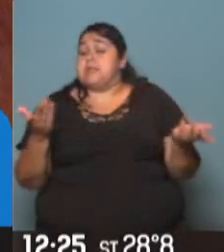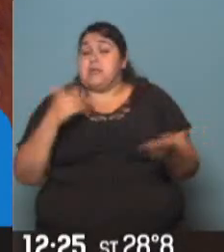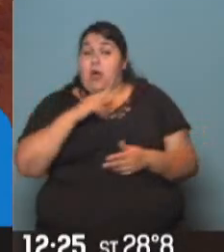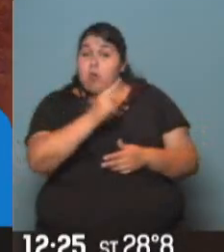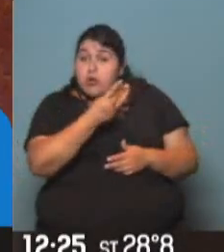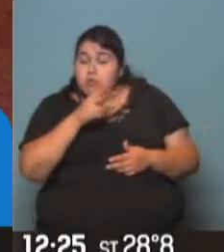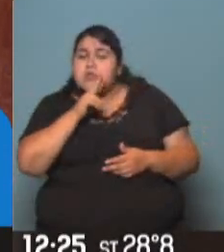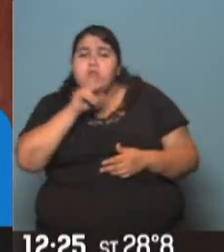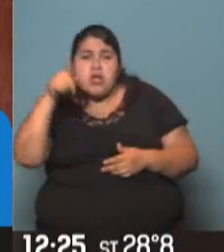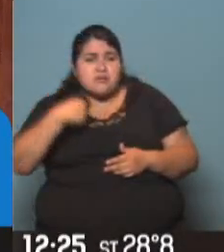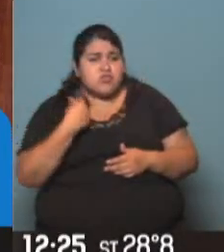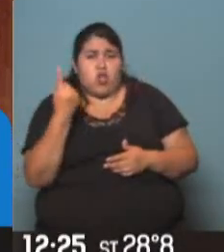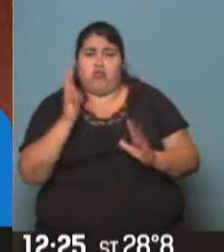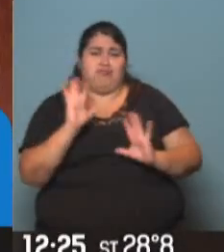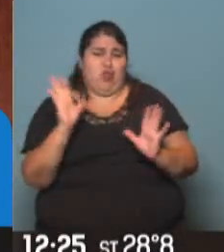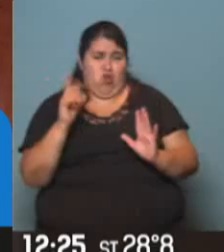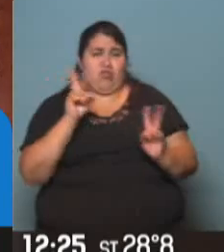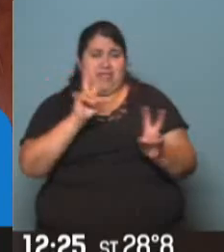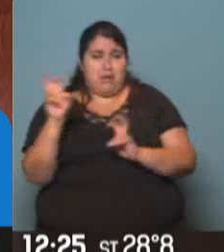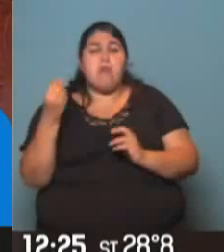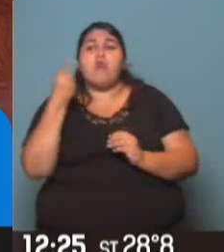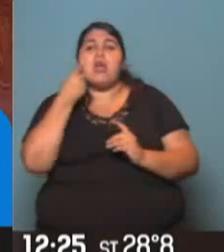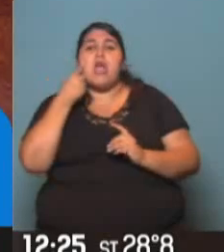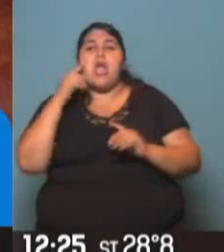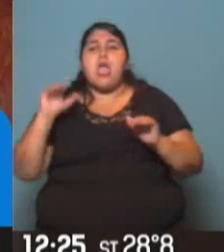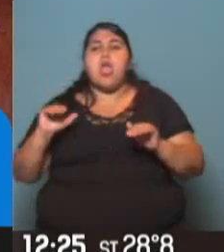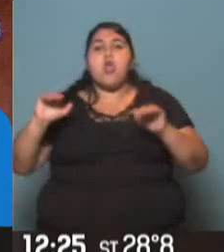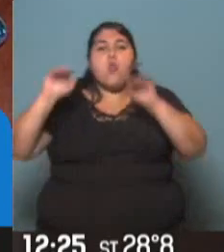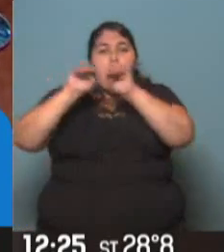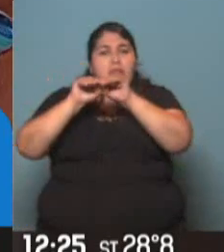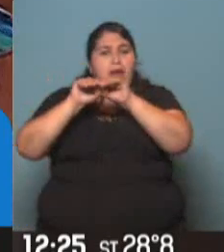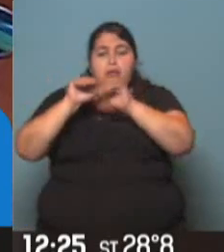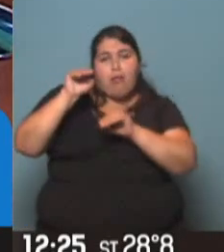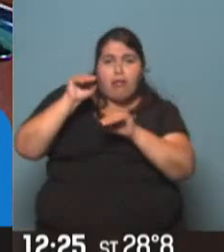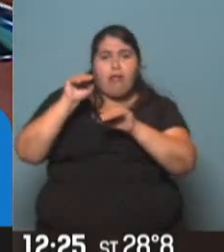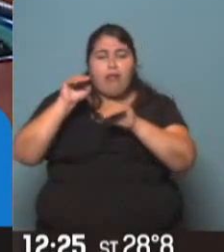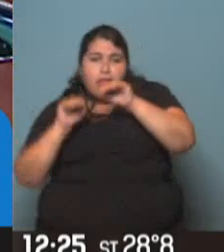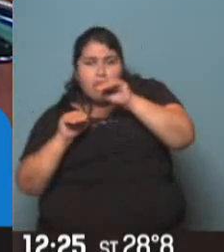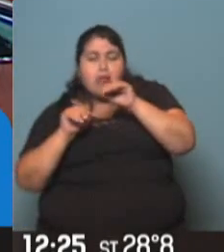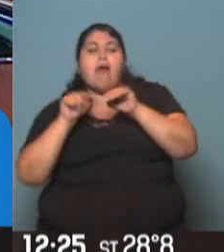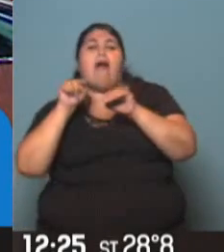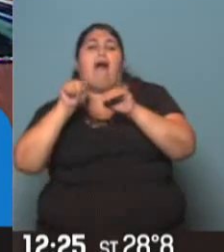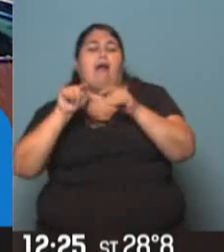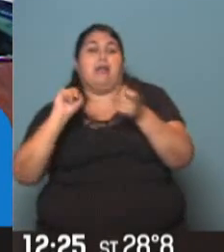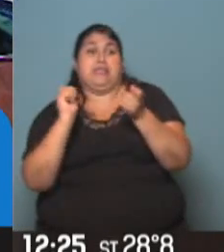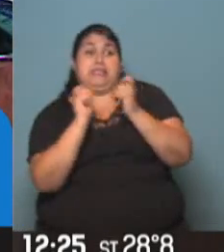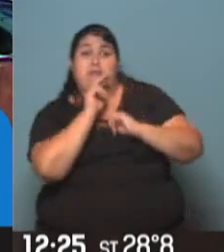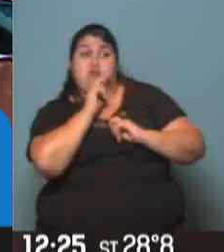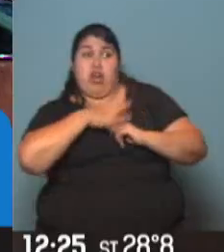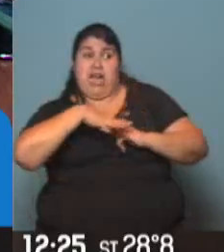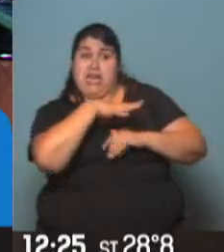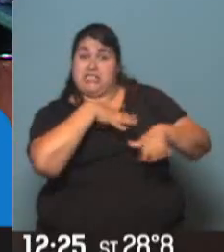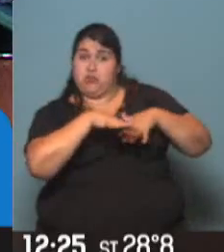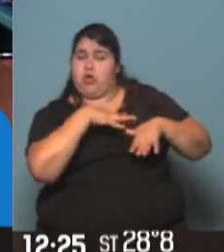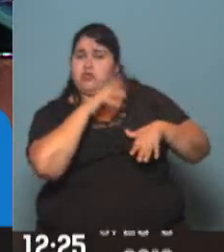tiene mucho que ver es la base de la desigualdad social entre varones y mujeres y sin duda que la transformación de la situación de las